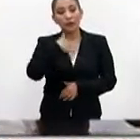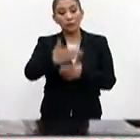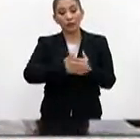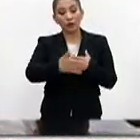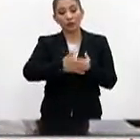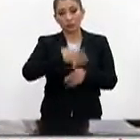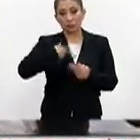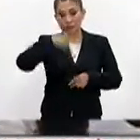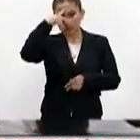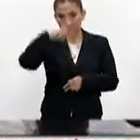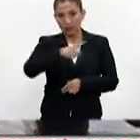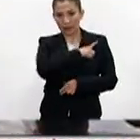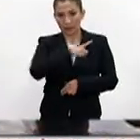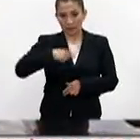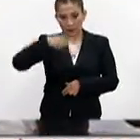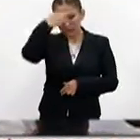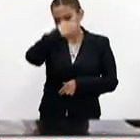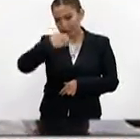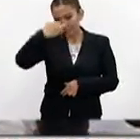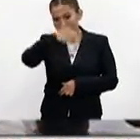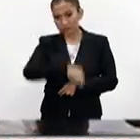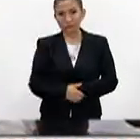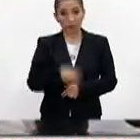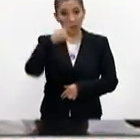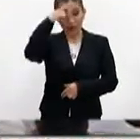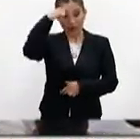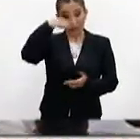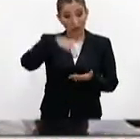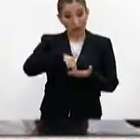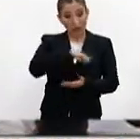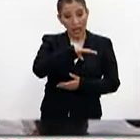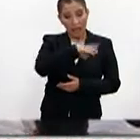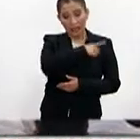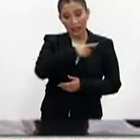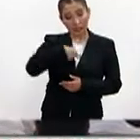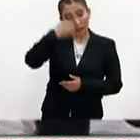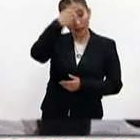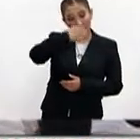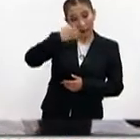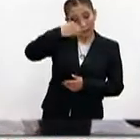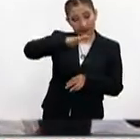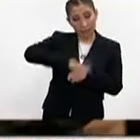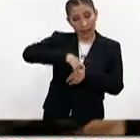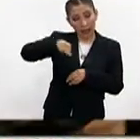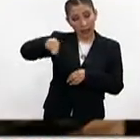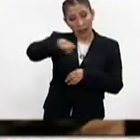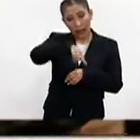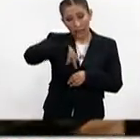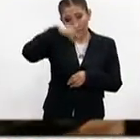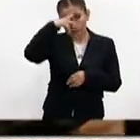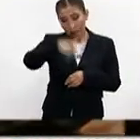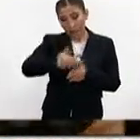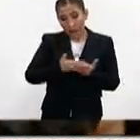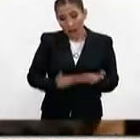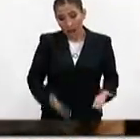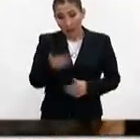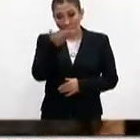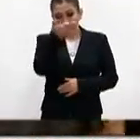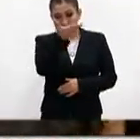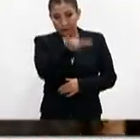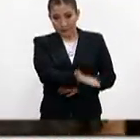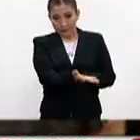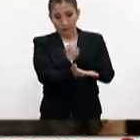momento los mexicanos deberán de evaluar. Creo que habrá que evaluar y sobre todo creo que el México de hoy